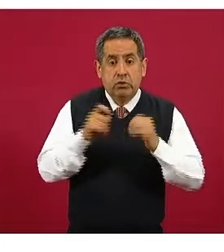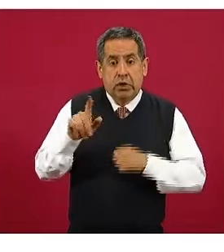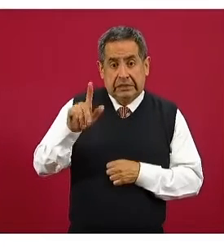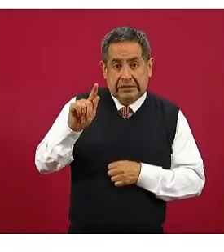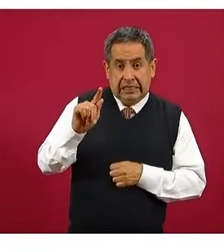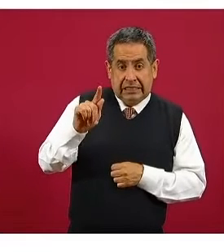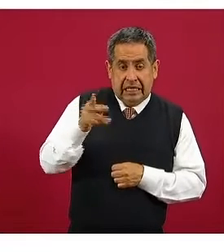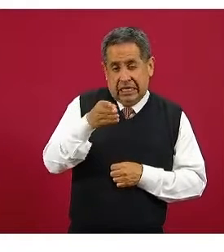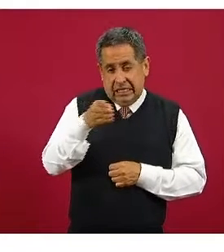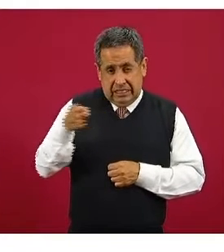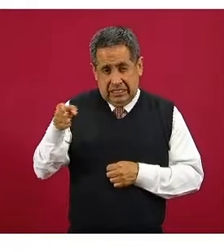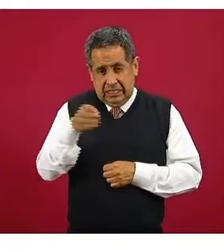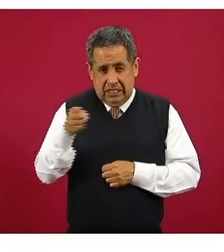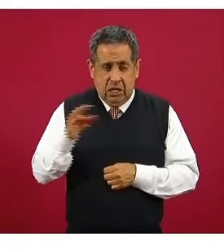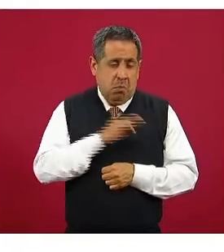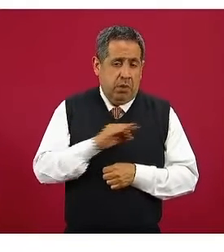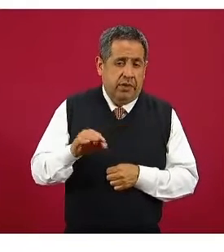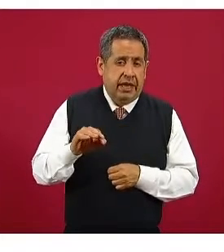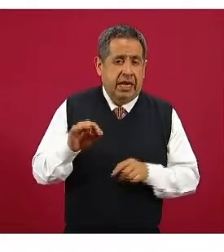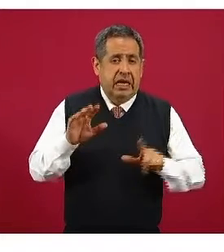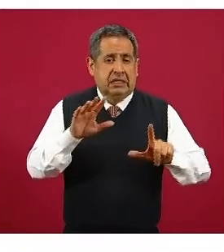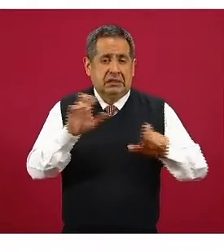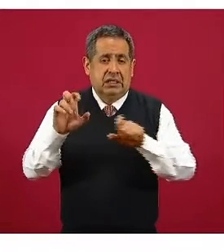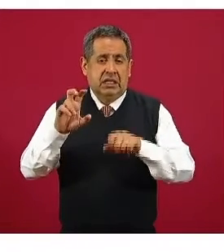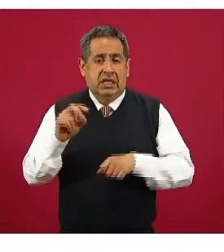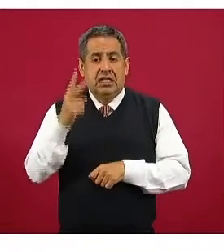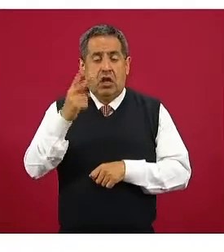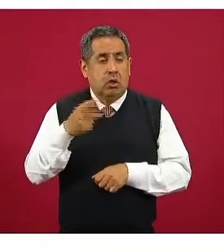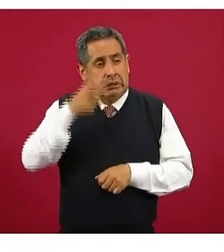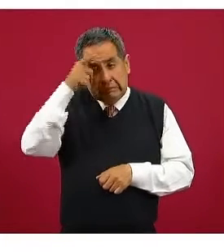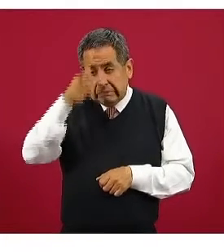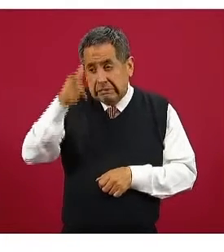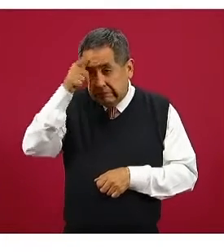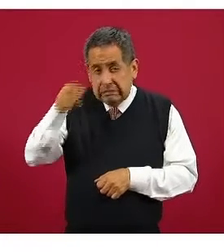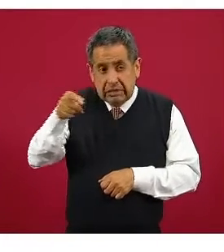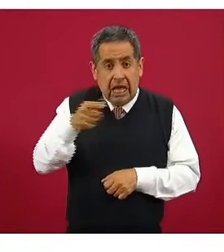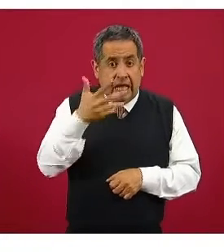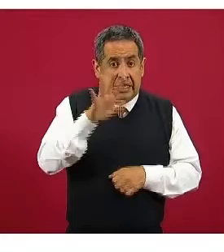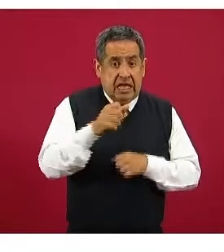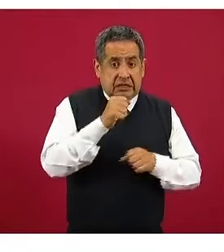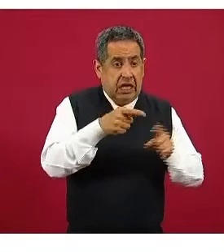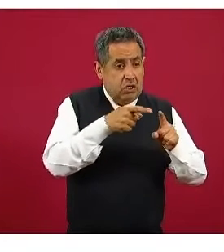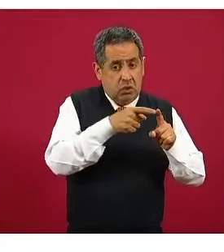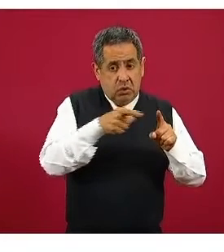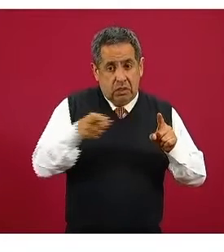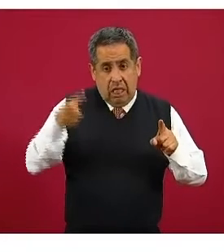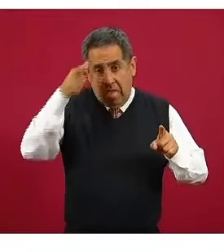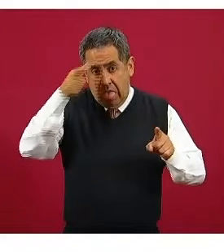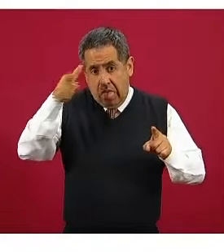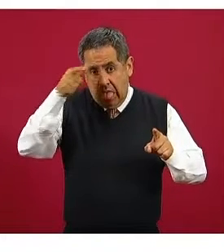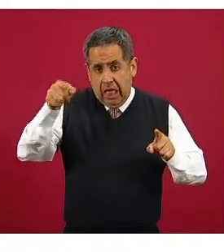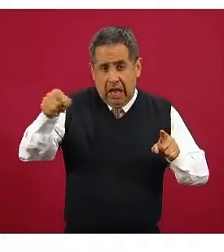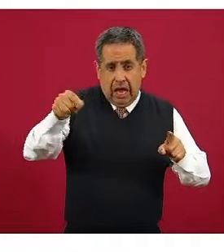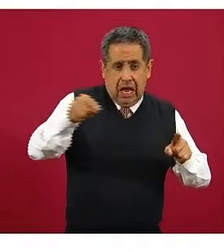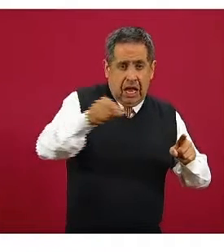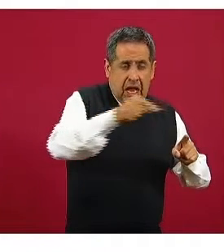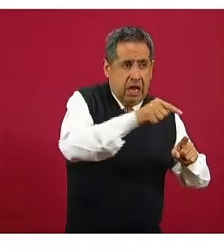se registraban más o menos 732 casos en toda una década, ¿no? De casos de rabia